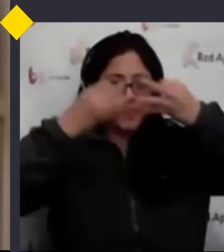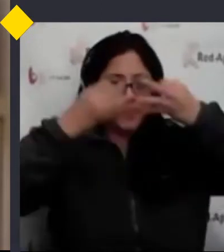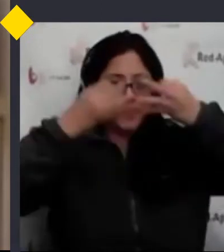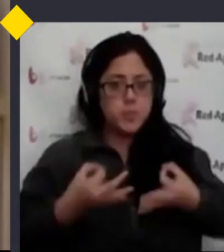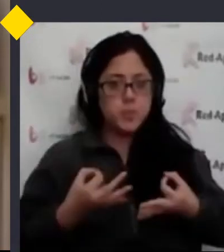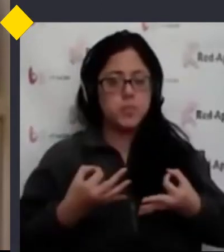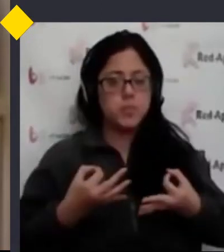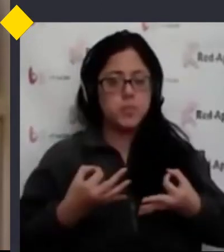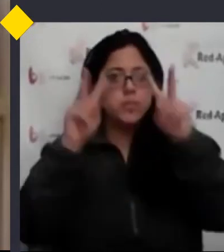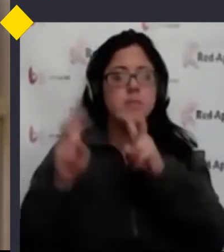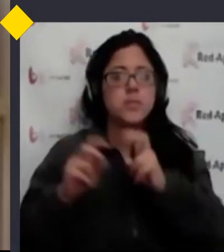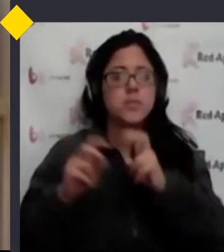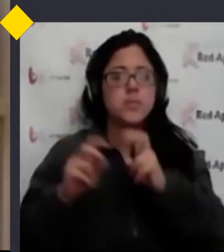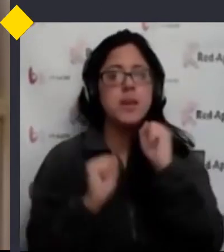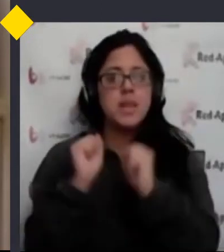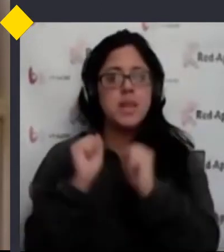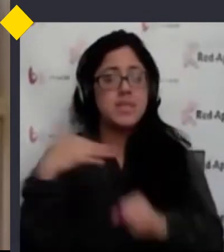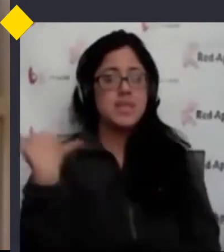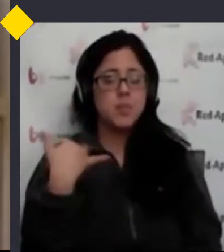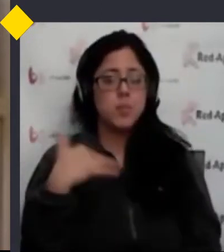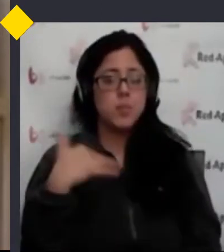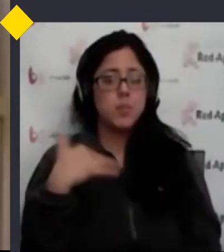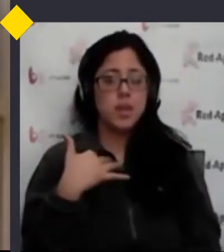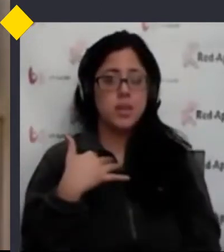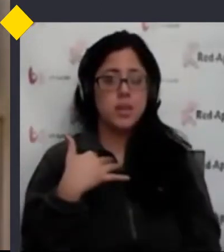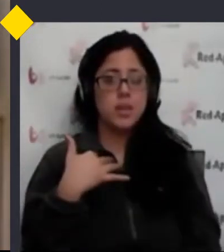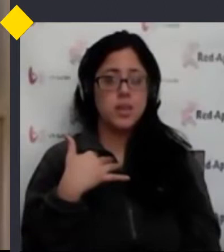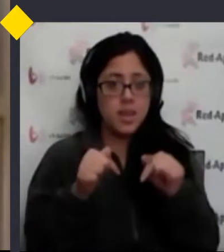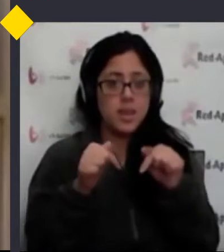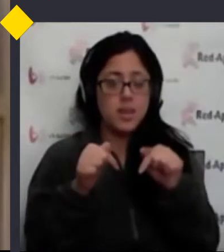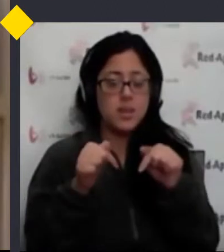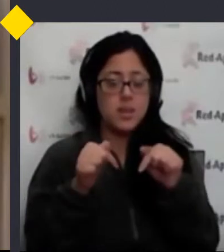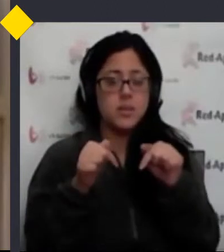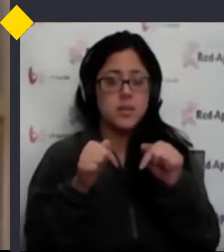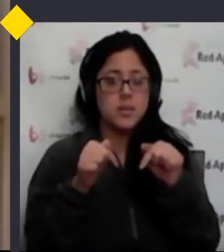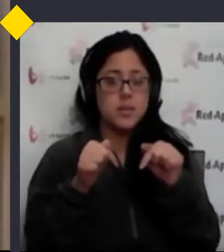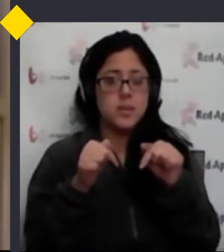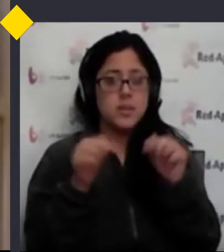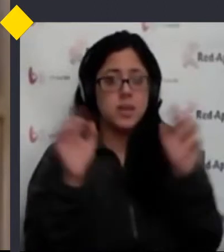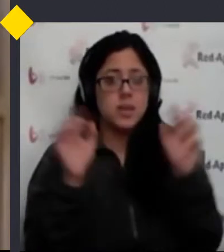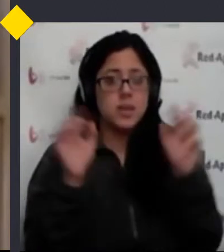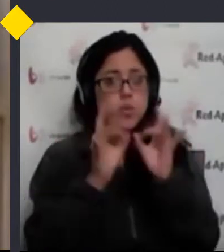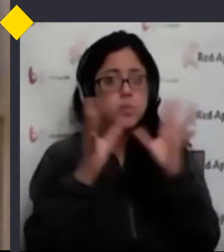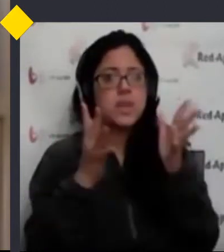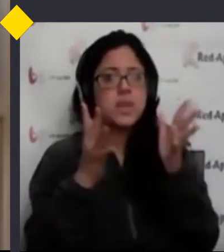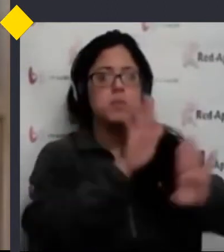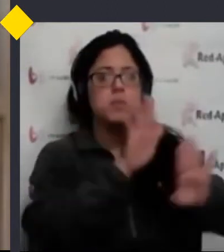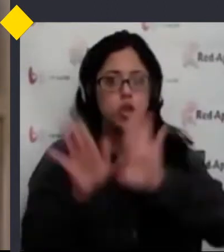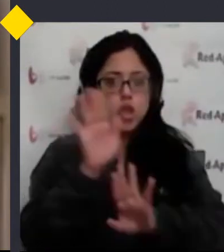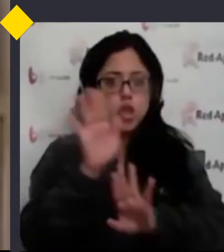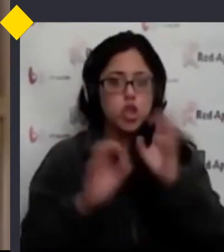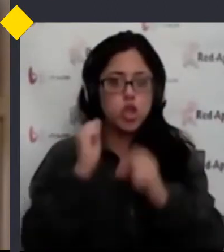la empresa, es fundamental en esta etapa, que la podríamos llamar como una etapa de protección de empleos, que